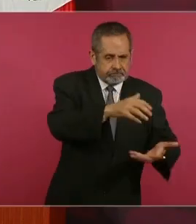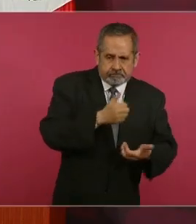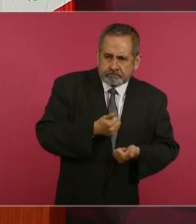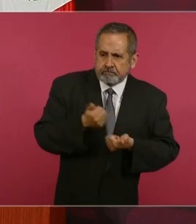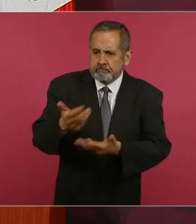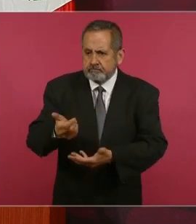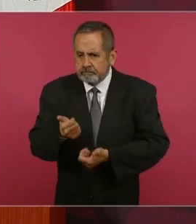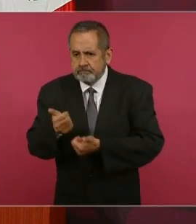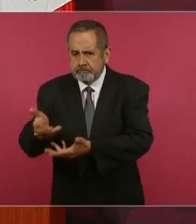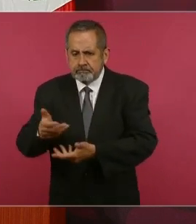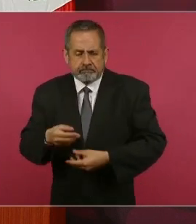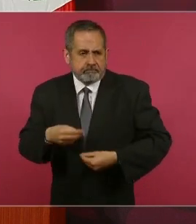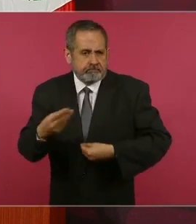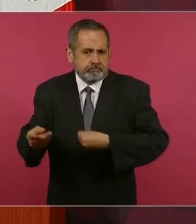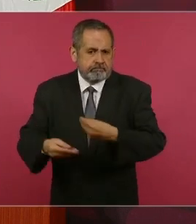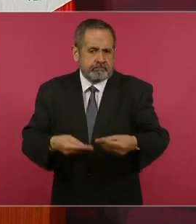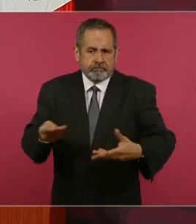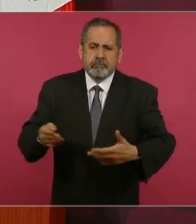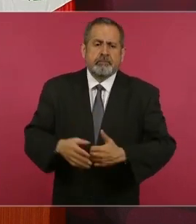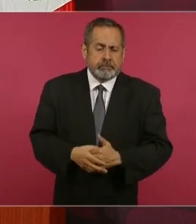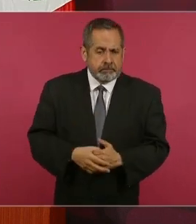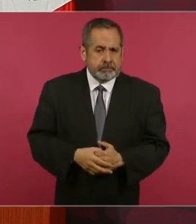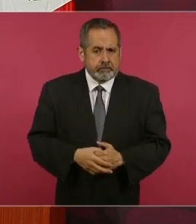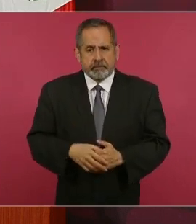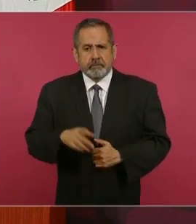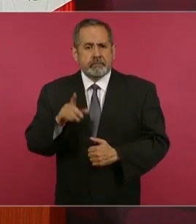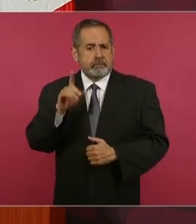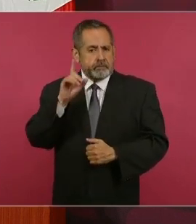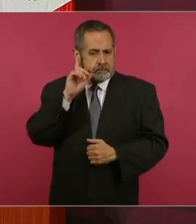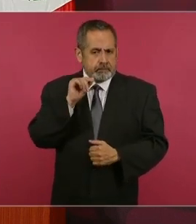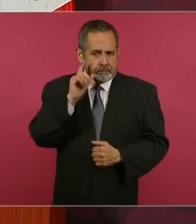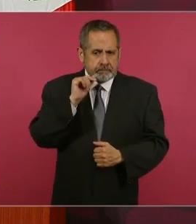de modo que a ver si mañana,